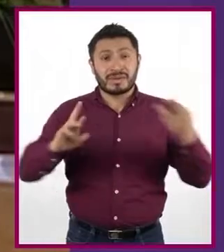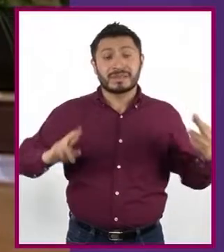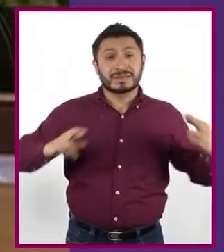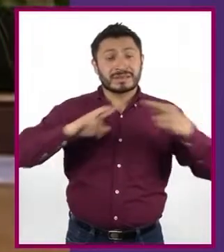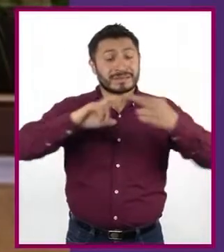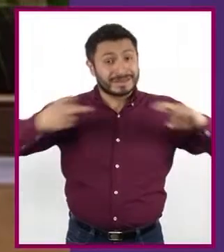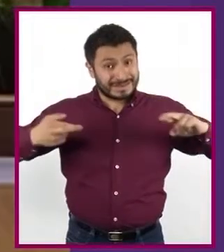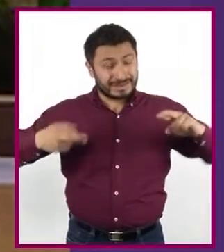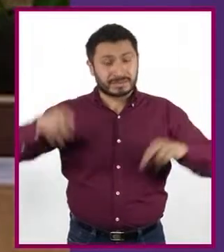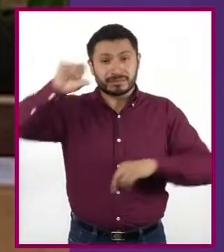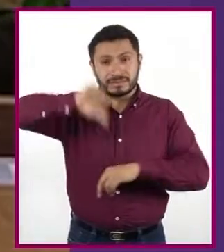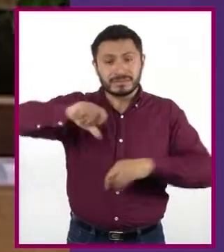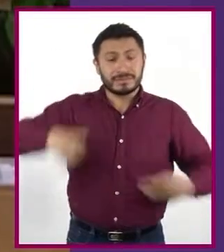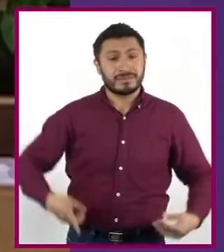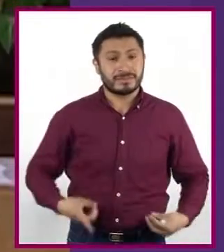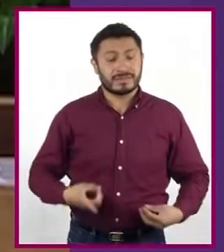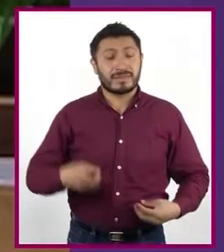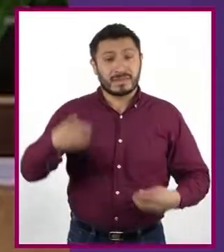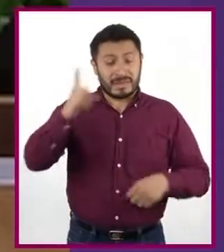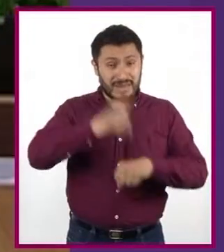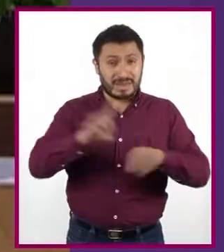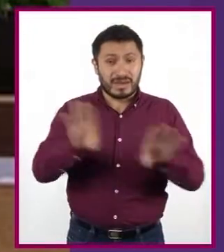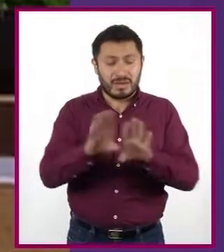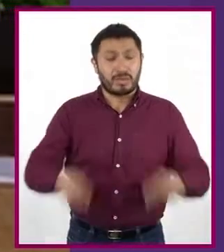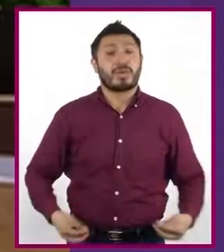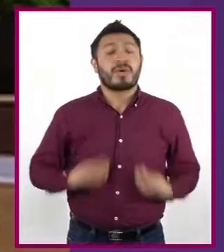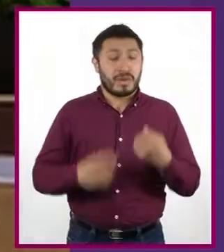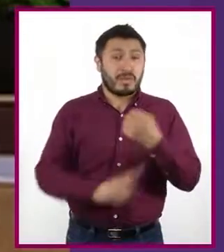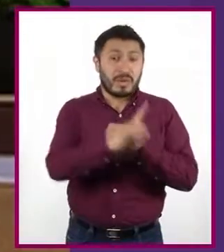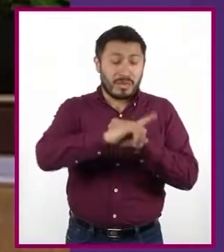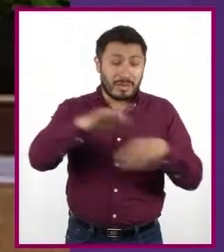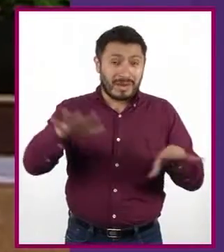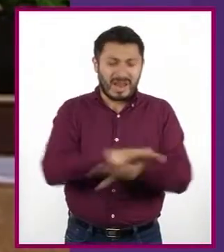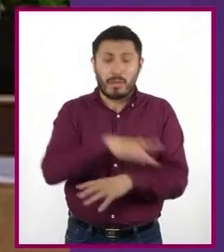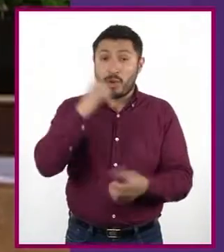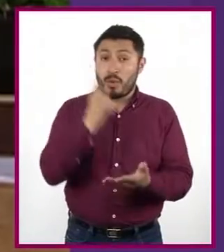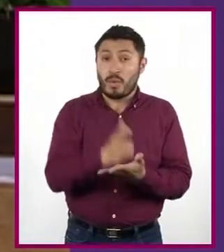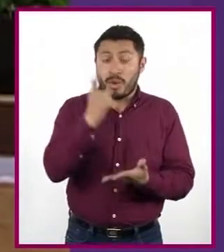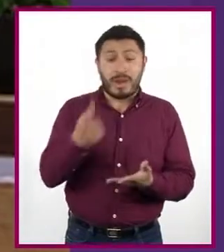estamos viviendo entonces ya problemas de cambio muy fuertes